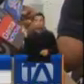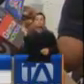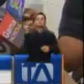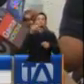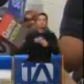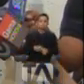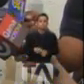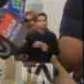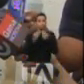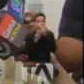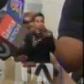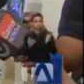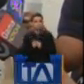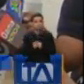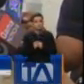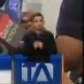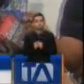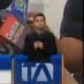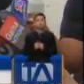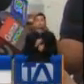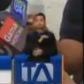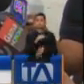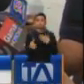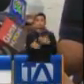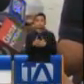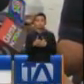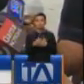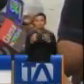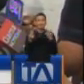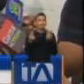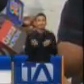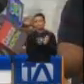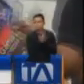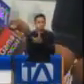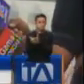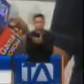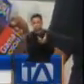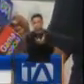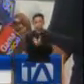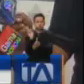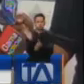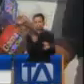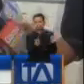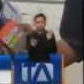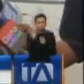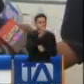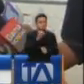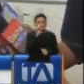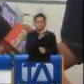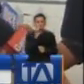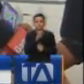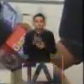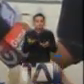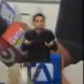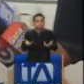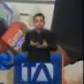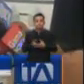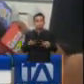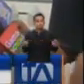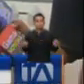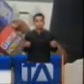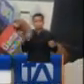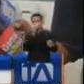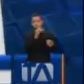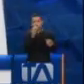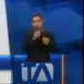Armada. Una lancha de la Capitanía del Puerto salió en patrullaje inmediato. Lamentablemente desaparecieron del sitio y la